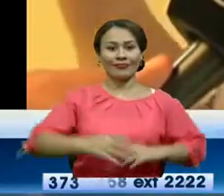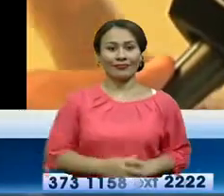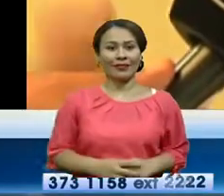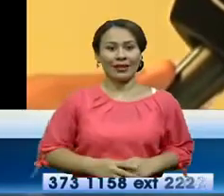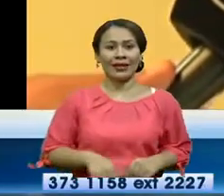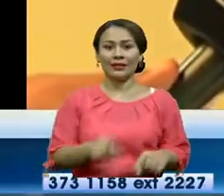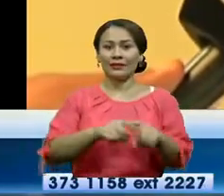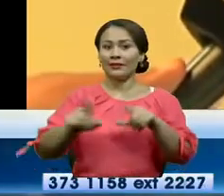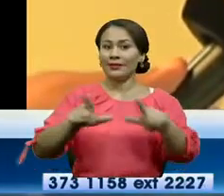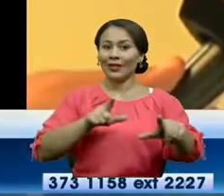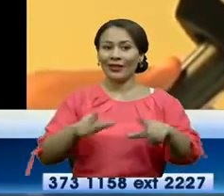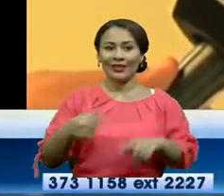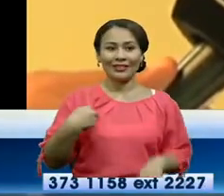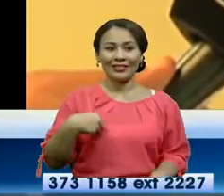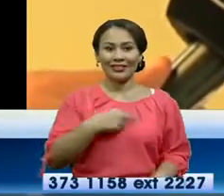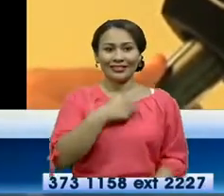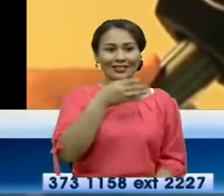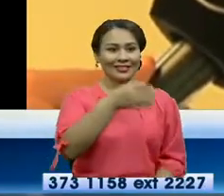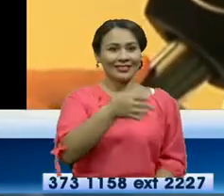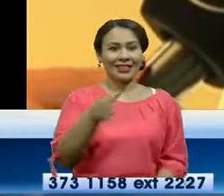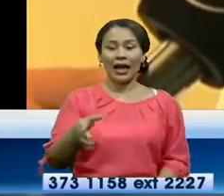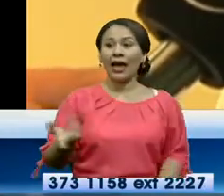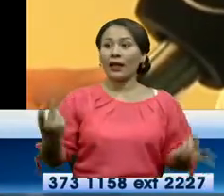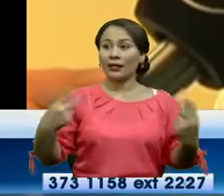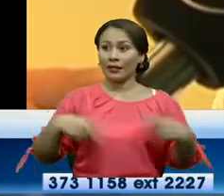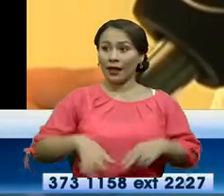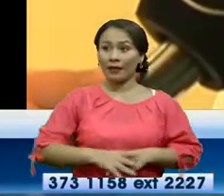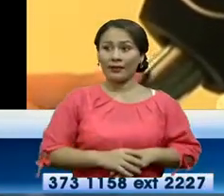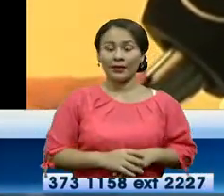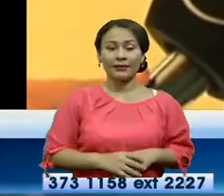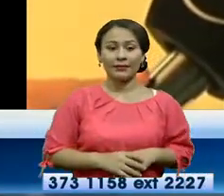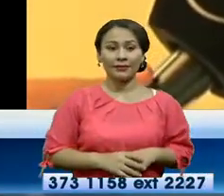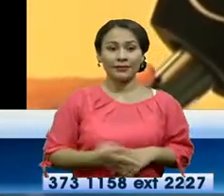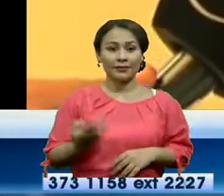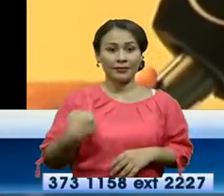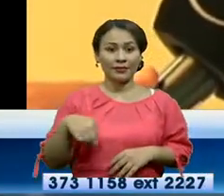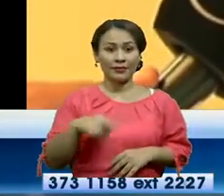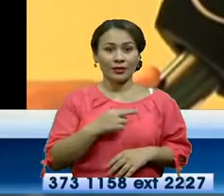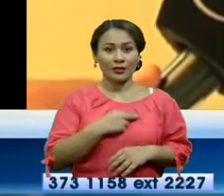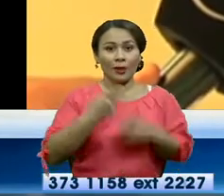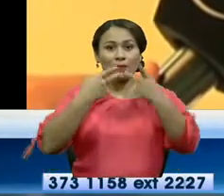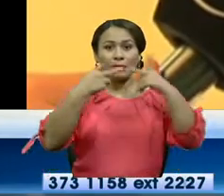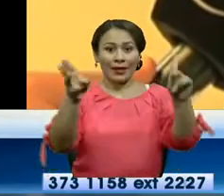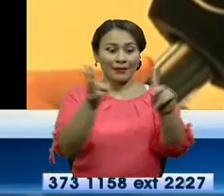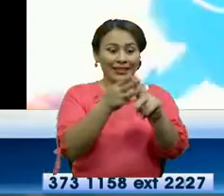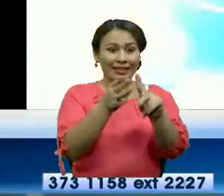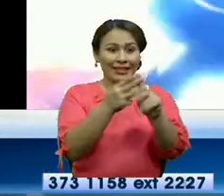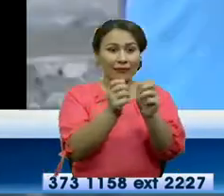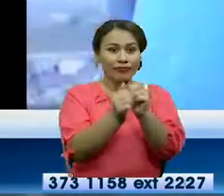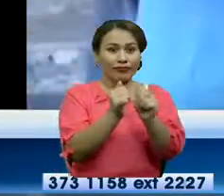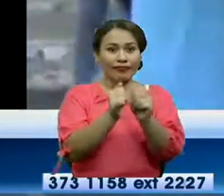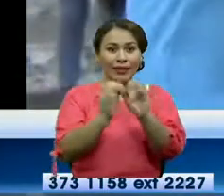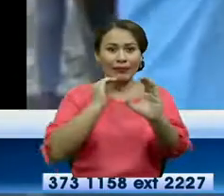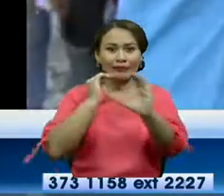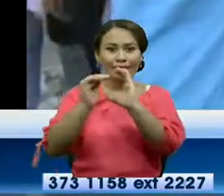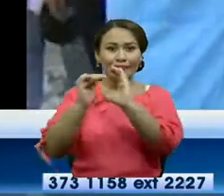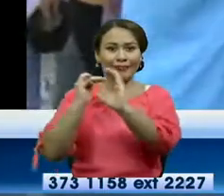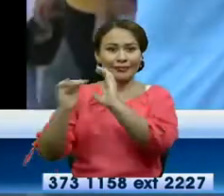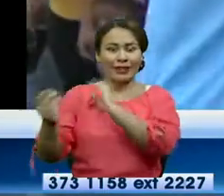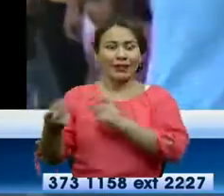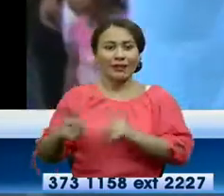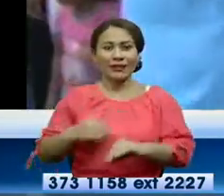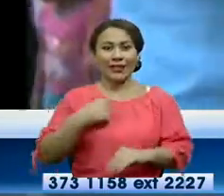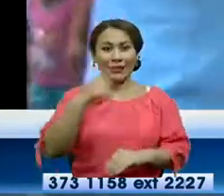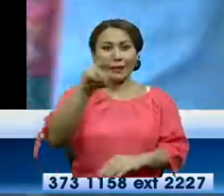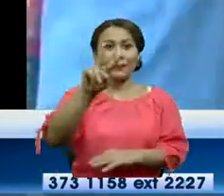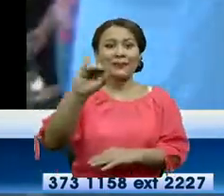sectores urbanos populares que intervenimos. También lo ponemos mediante las redes que tenemos como municipio. La vicealcaldesa de